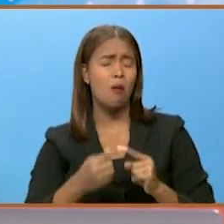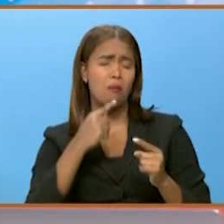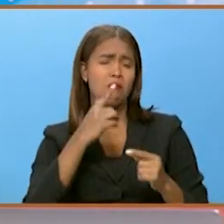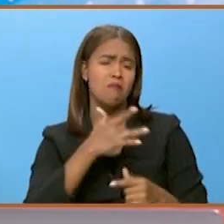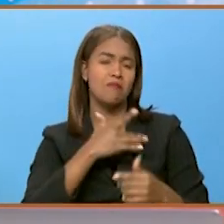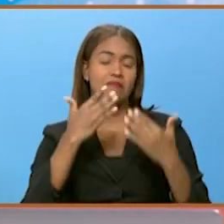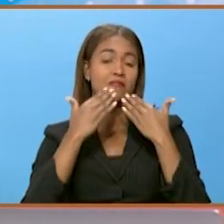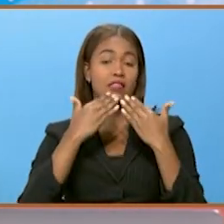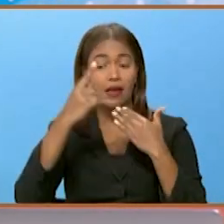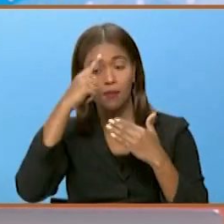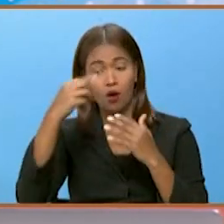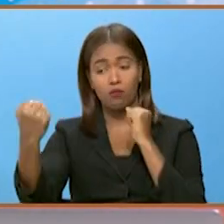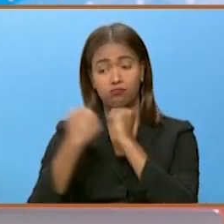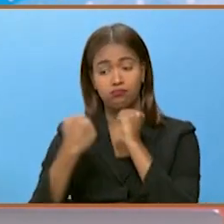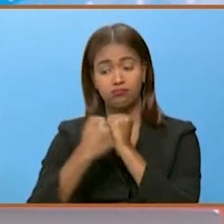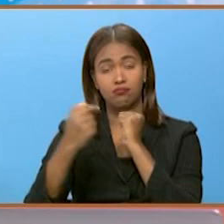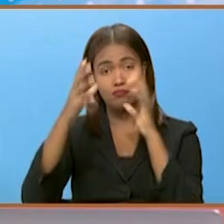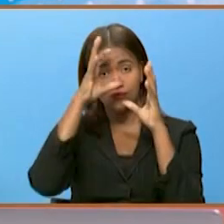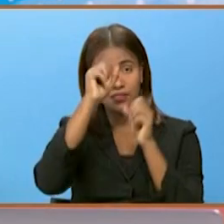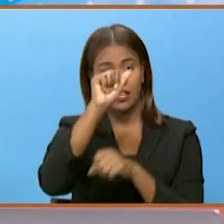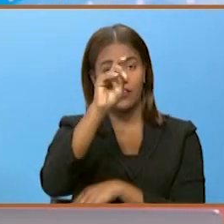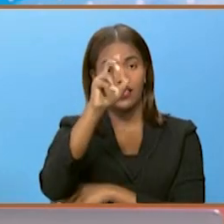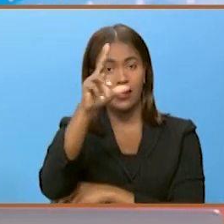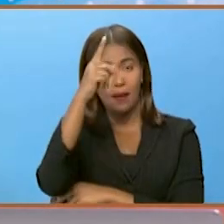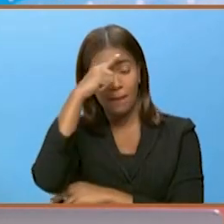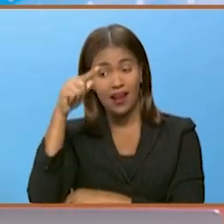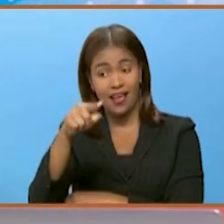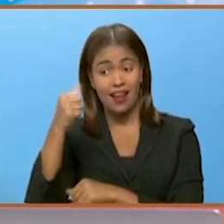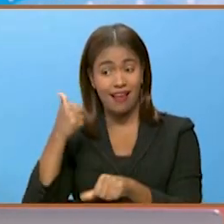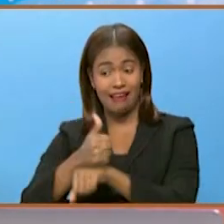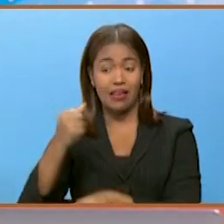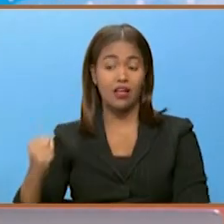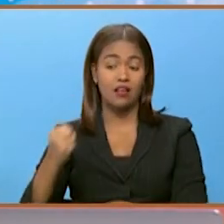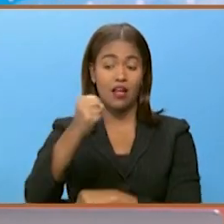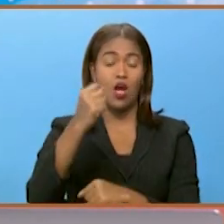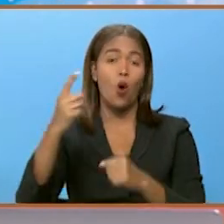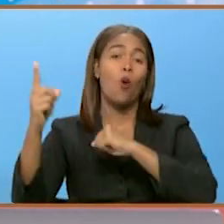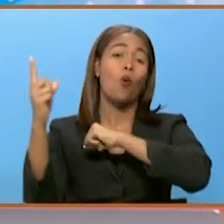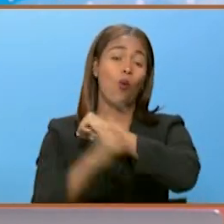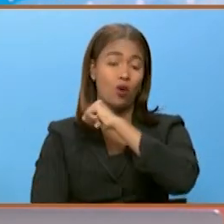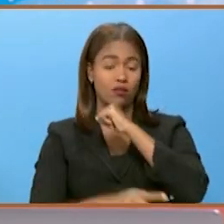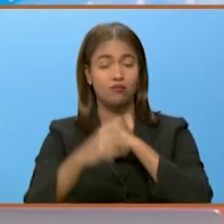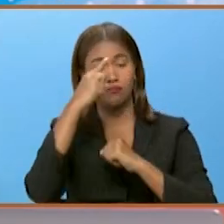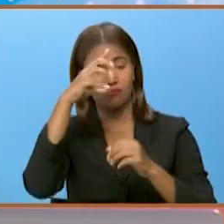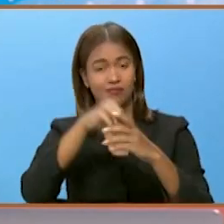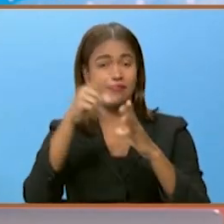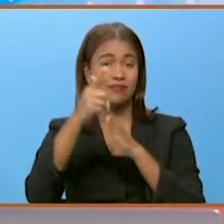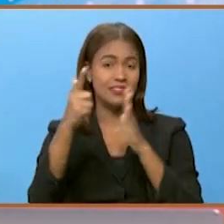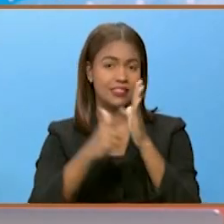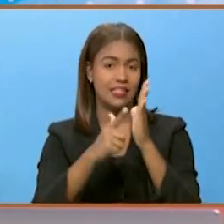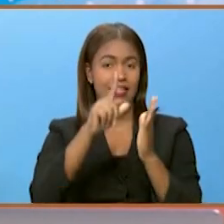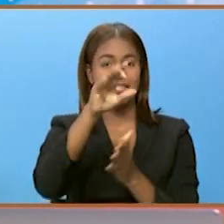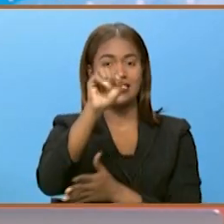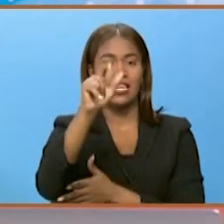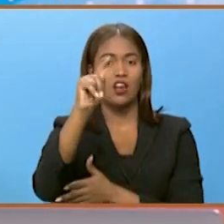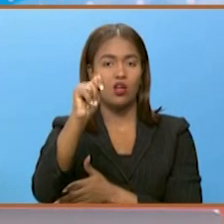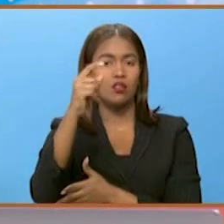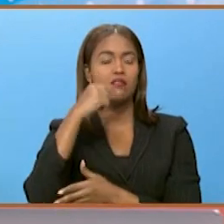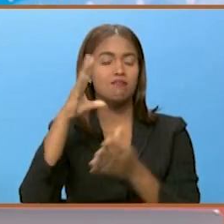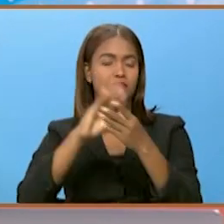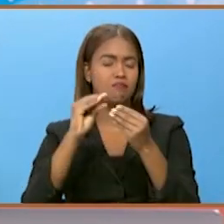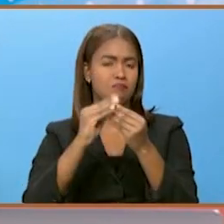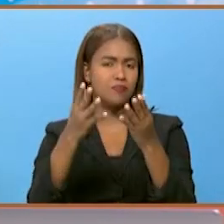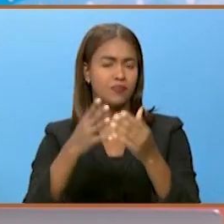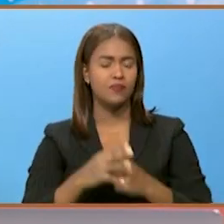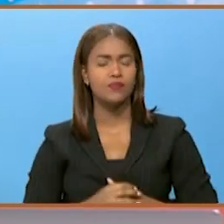agradecida por el interés del presidente Luis Abinader para que el culpable sea castigado con todo el peso de la ley. Liselot García, con los detalles, paso contigo.